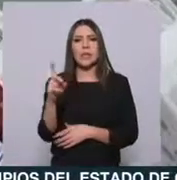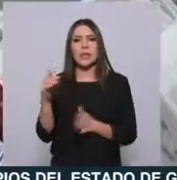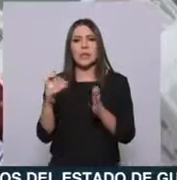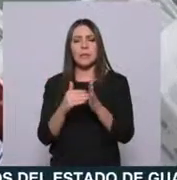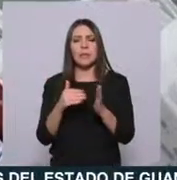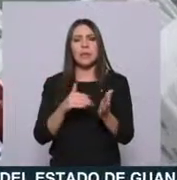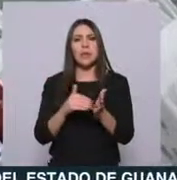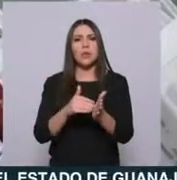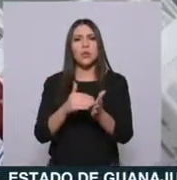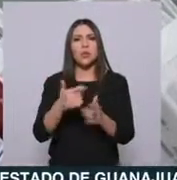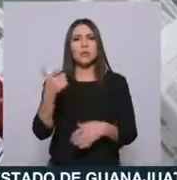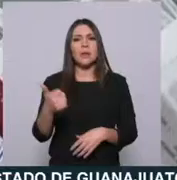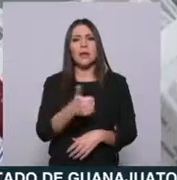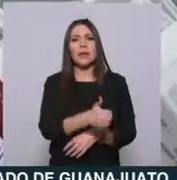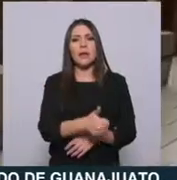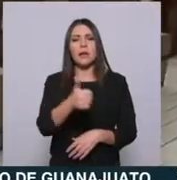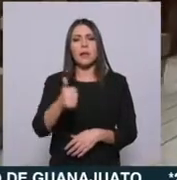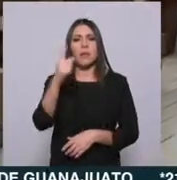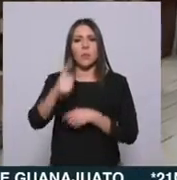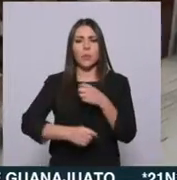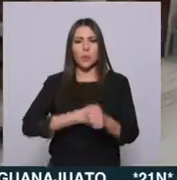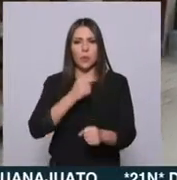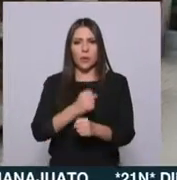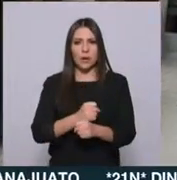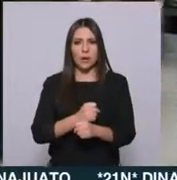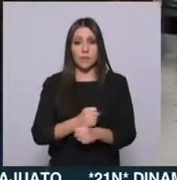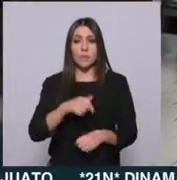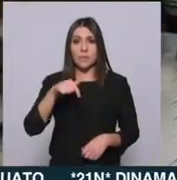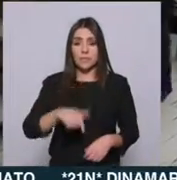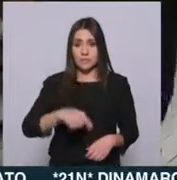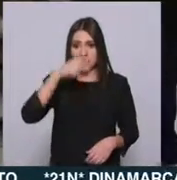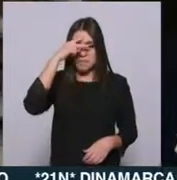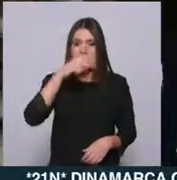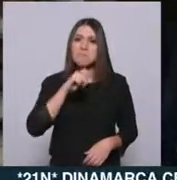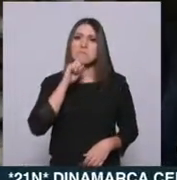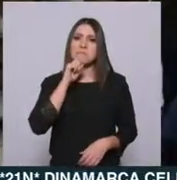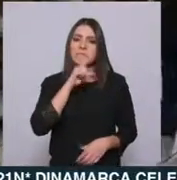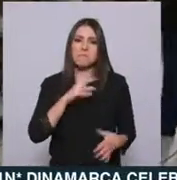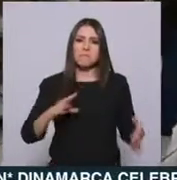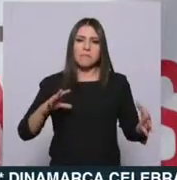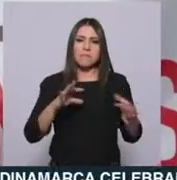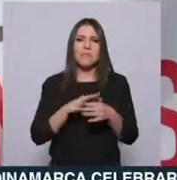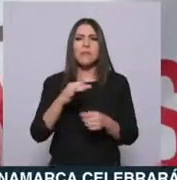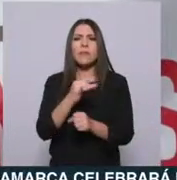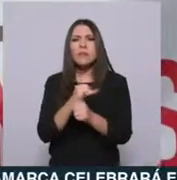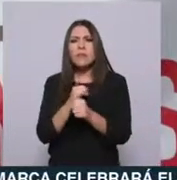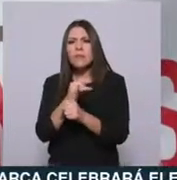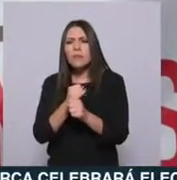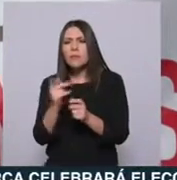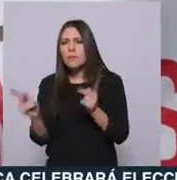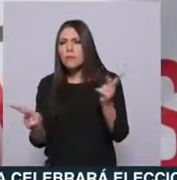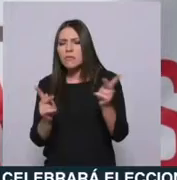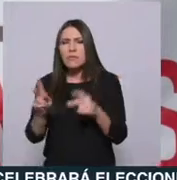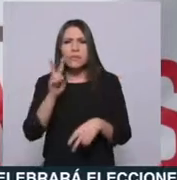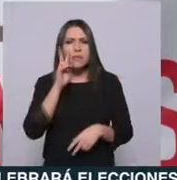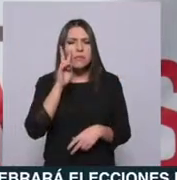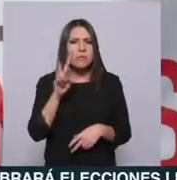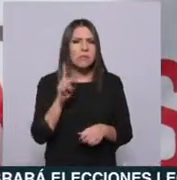de pesos anuales. El país se encuentra dentro de estas cifras. La Auditoría Superior de la Federación detectó un desvío